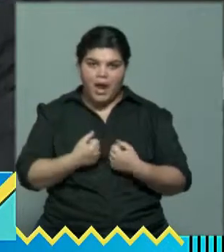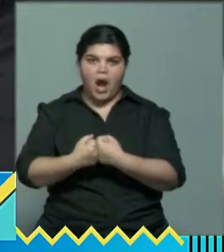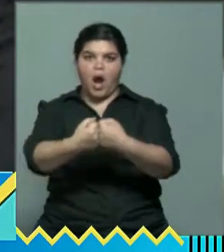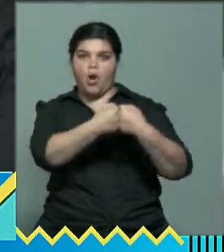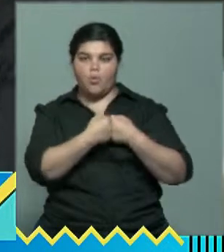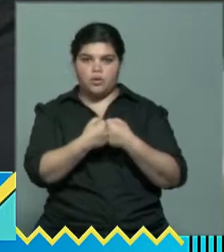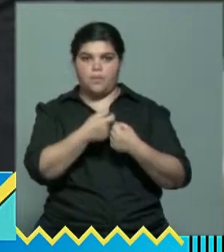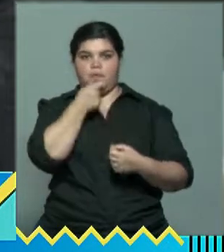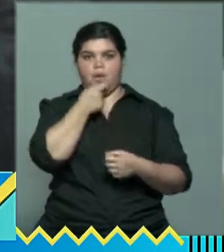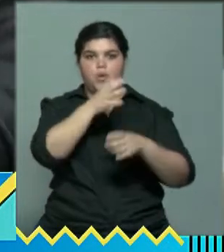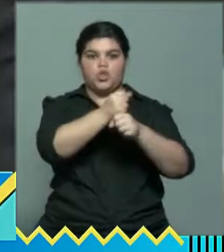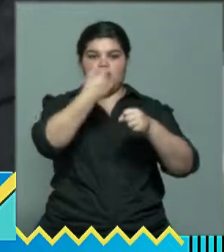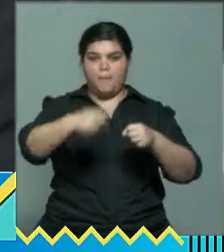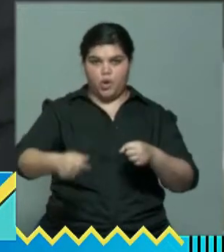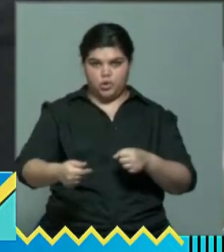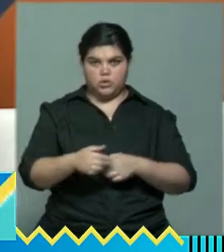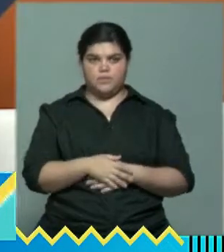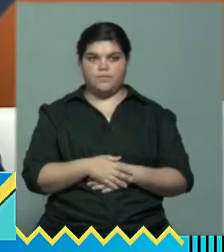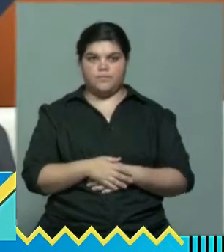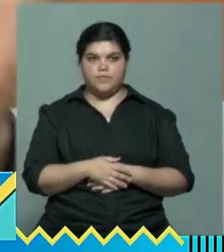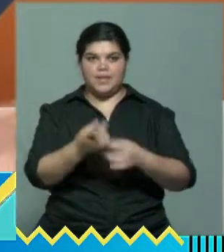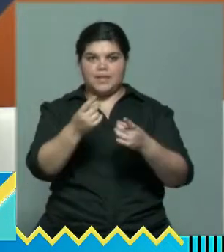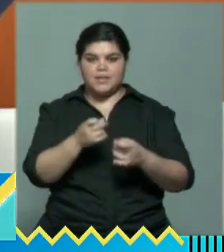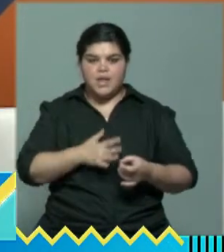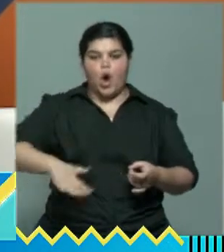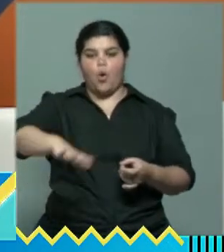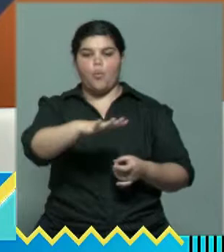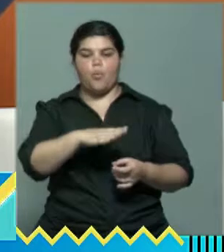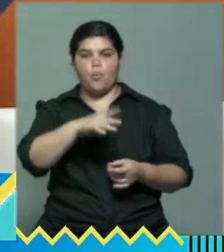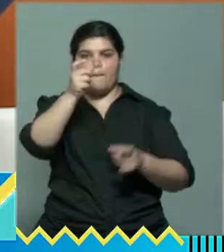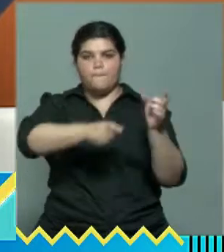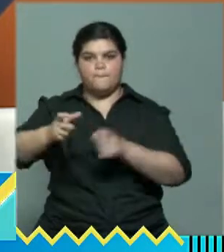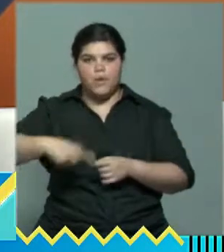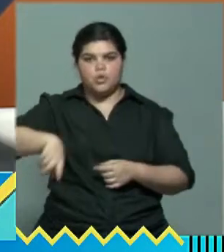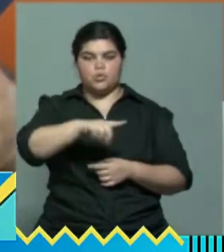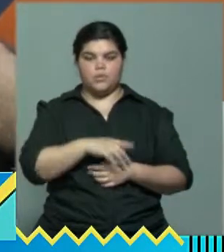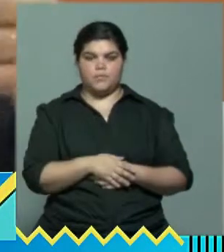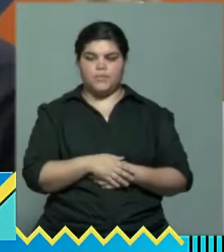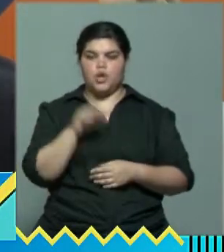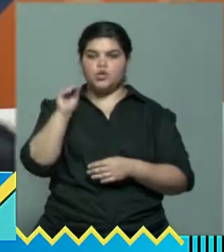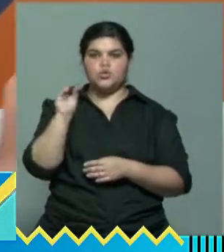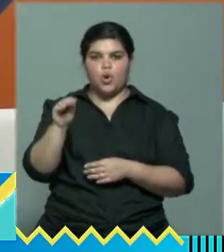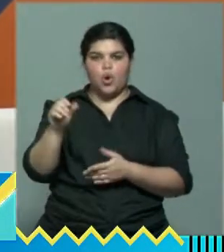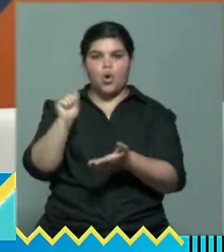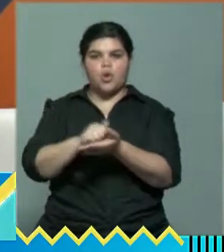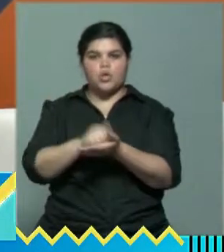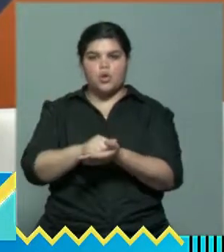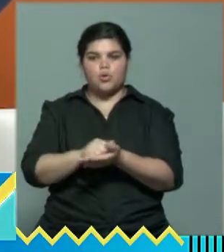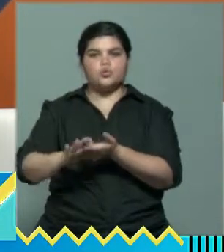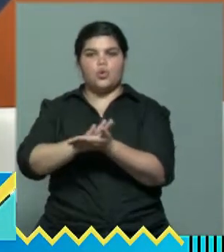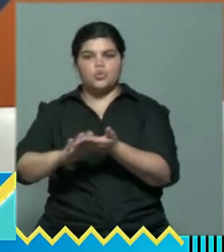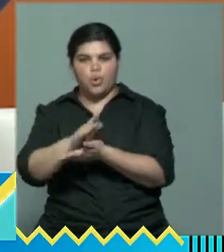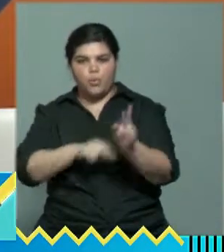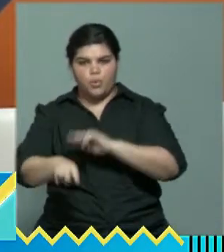bueno, el transporte empecemos a pensarlo en términos de la mancha urbana. Los residuos sólidos urbanos, busquémosle una solución. El